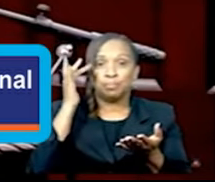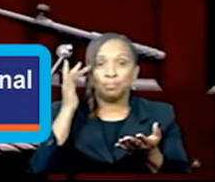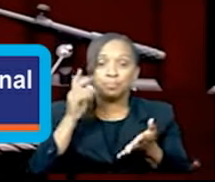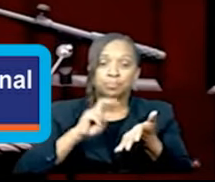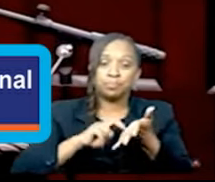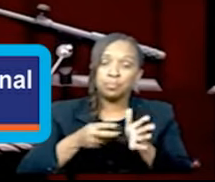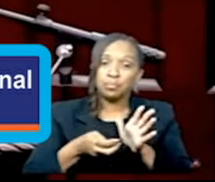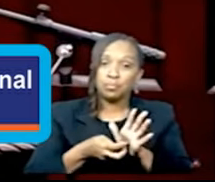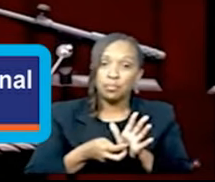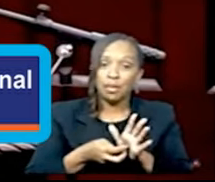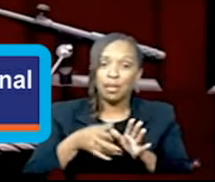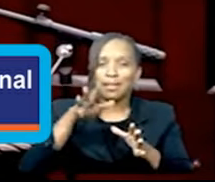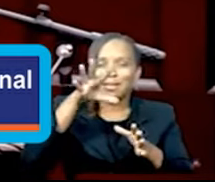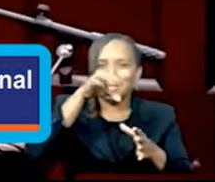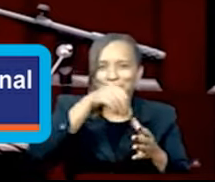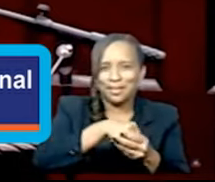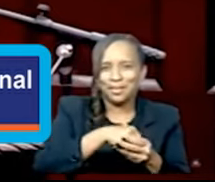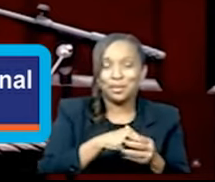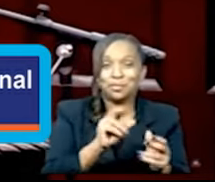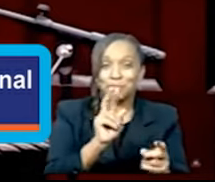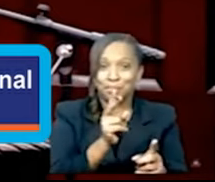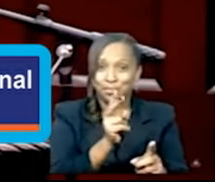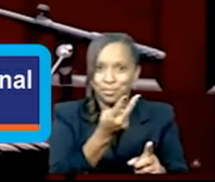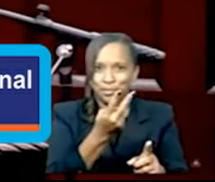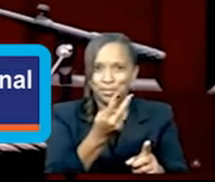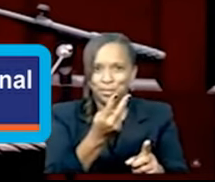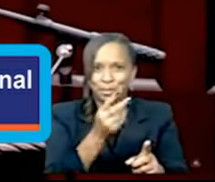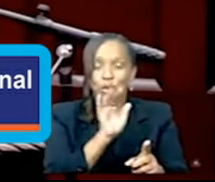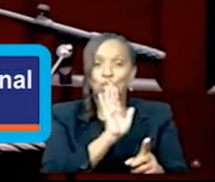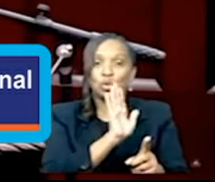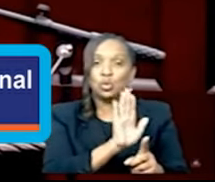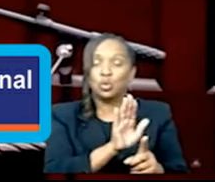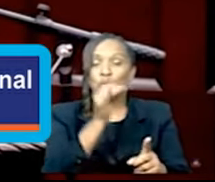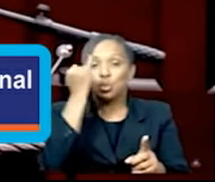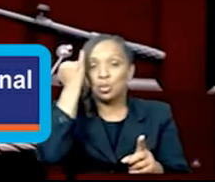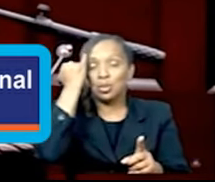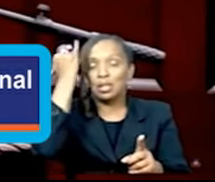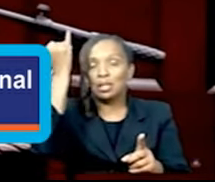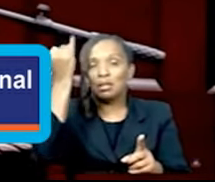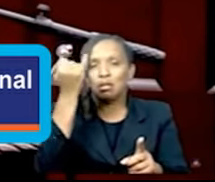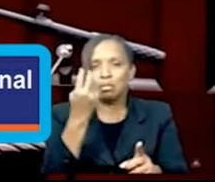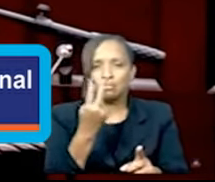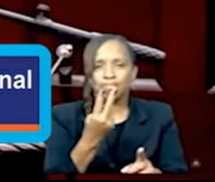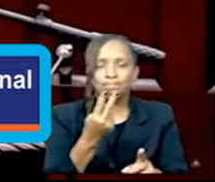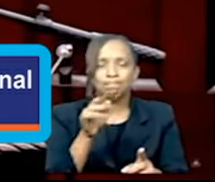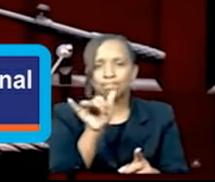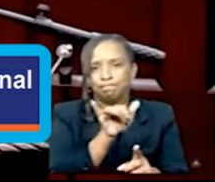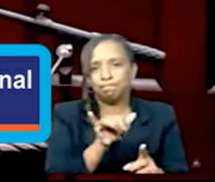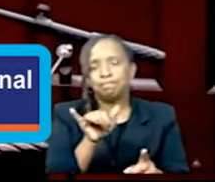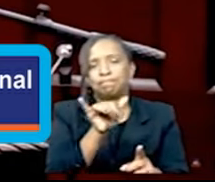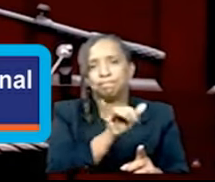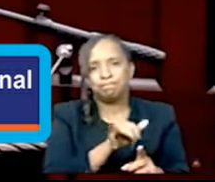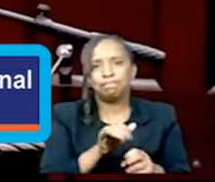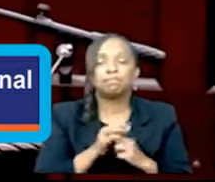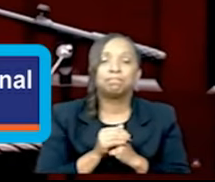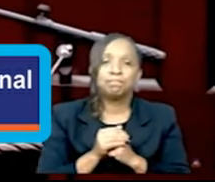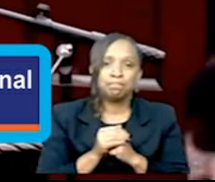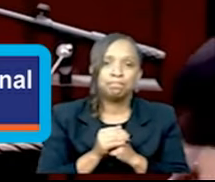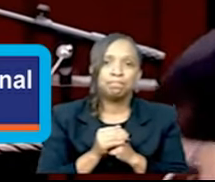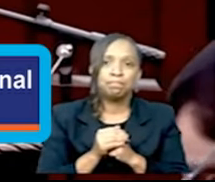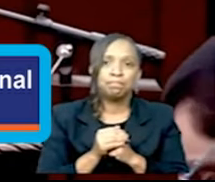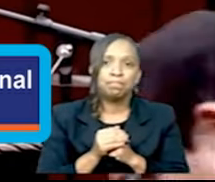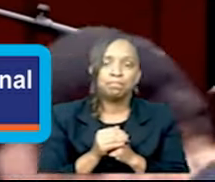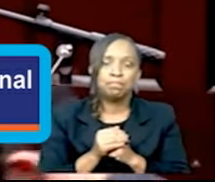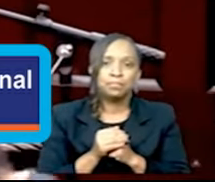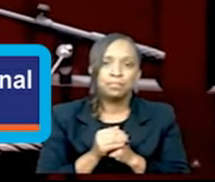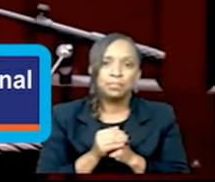pensamiento, ya que en el Senado, que es representado el presidente, que representa en el Consejo de la Magistratura, es el